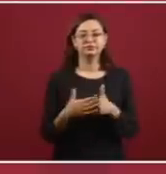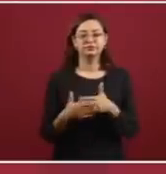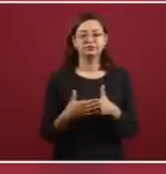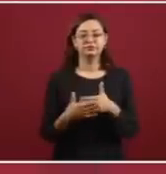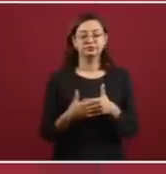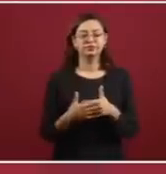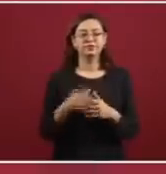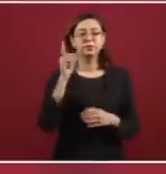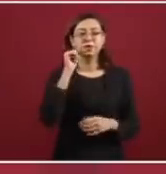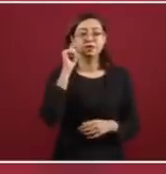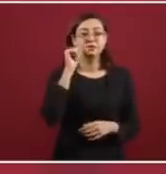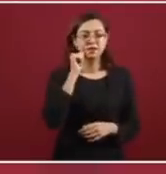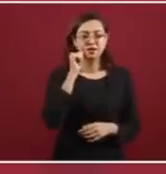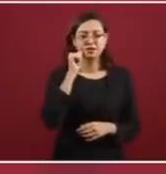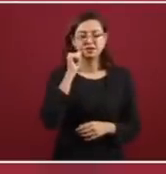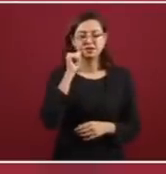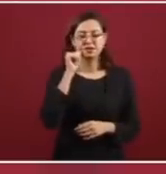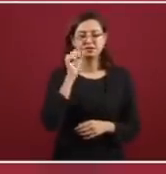pasado mañana,